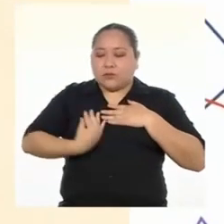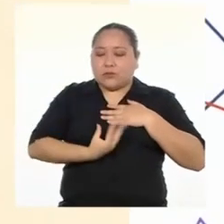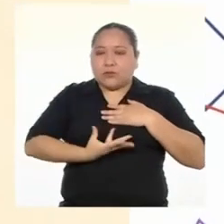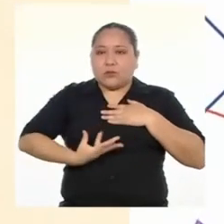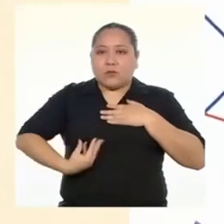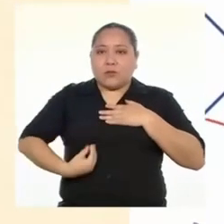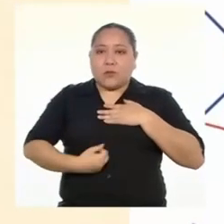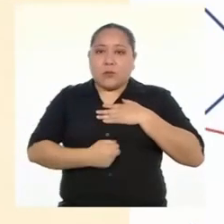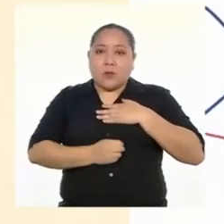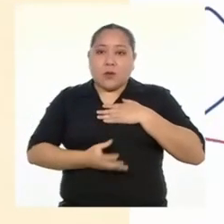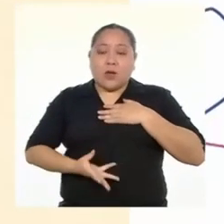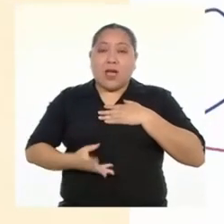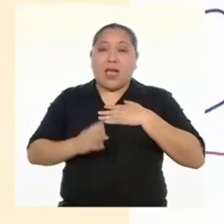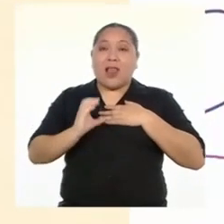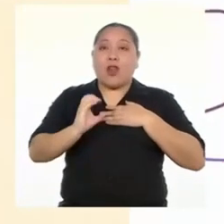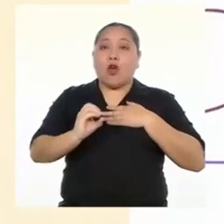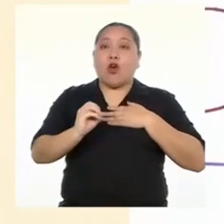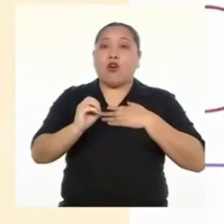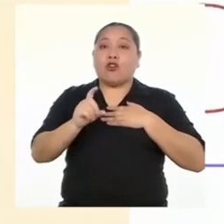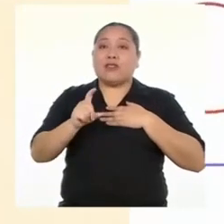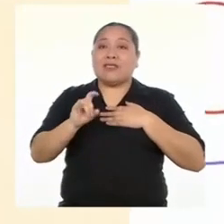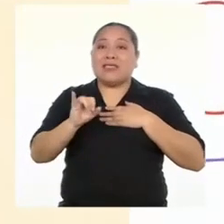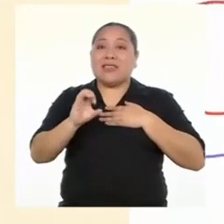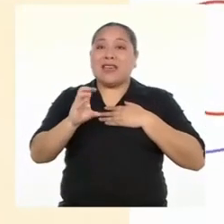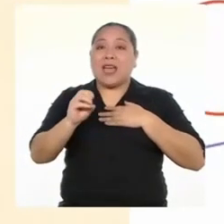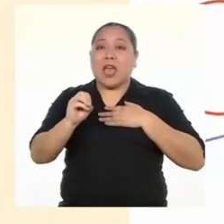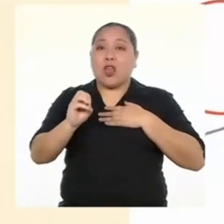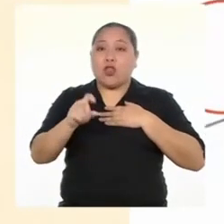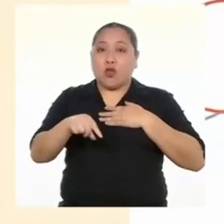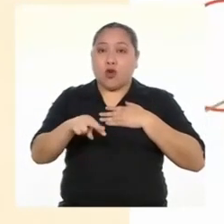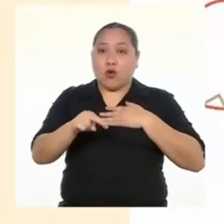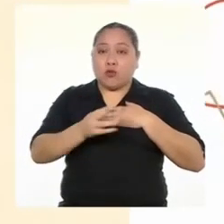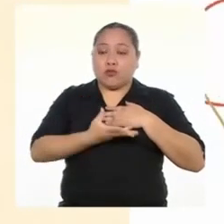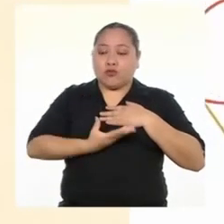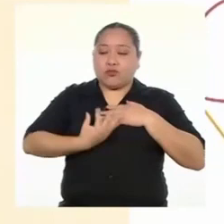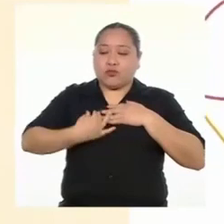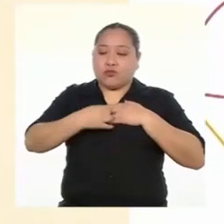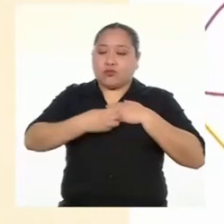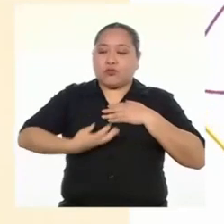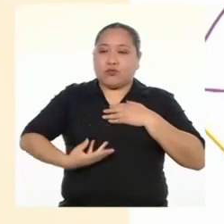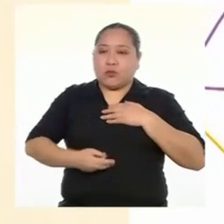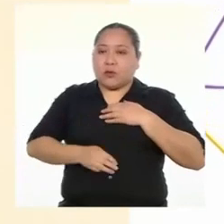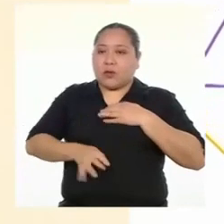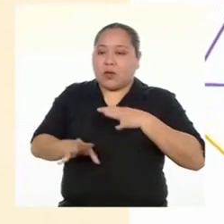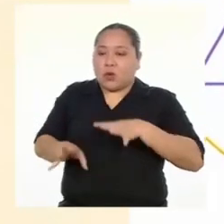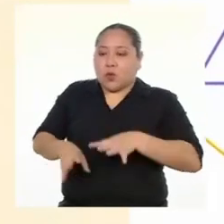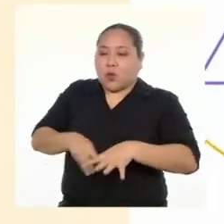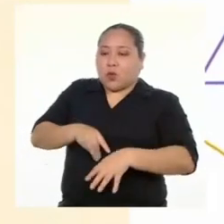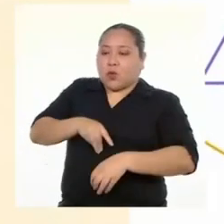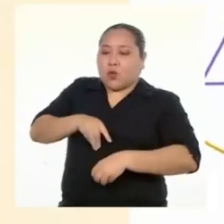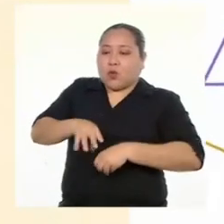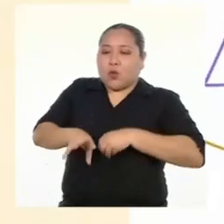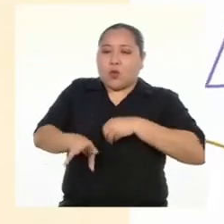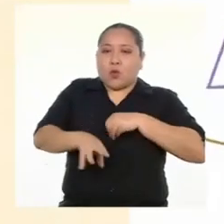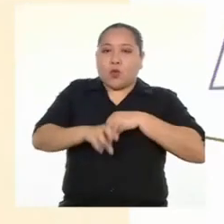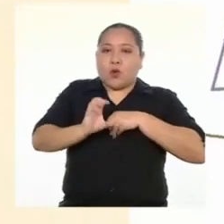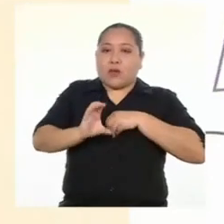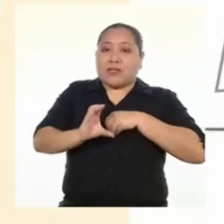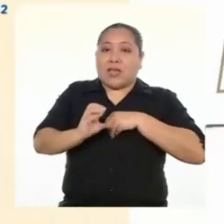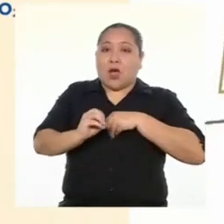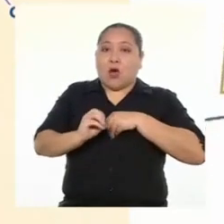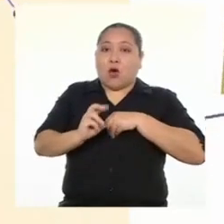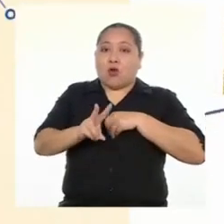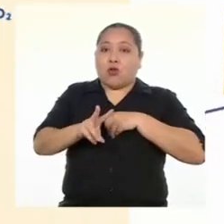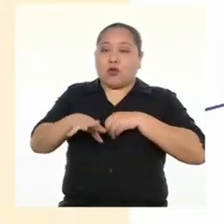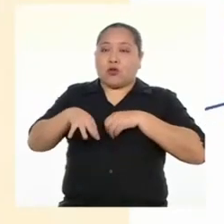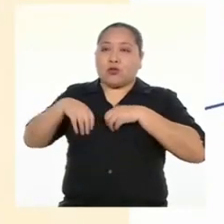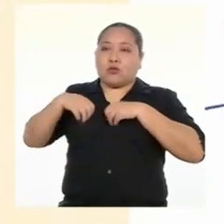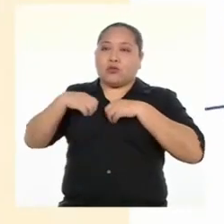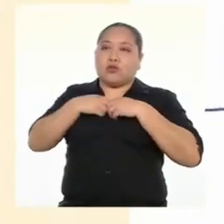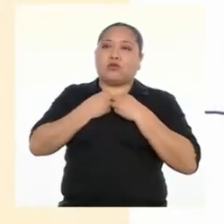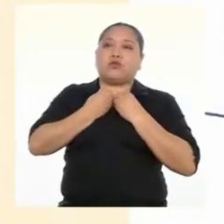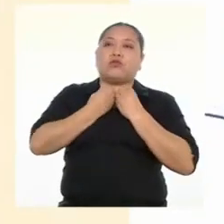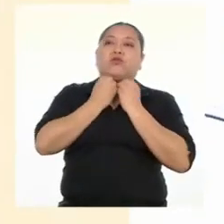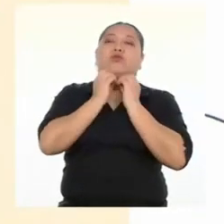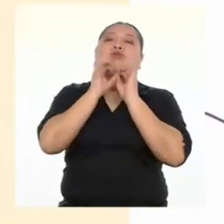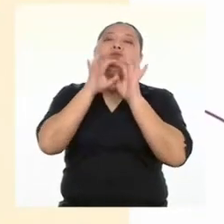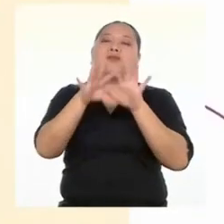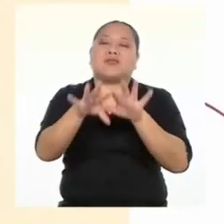luego recoger de ellas el dióxido de carbono que desechan luego del metabolismo. ¿Y esto ocurre dentro de nuestros